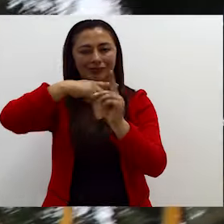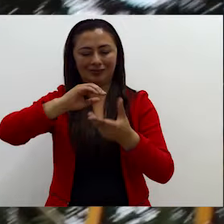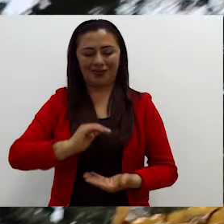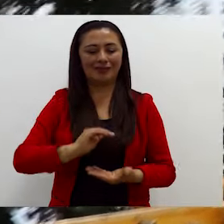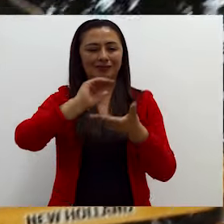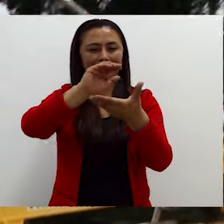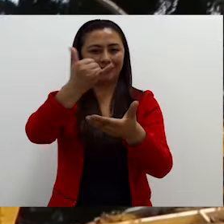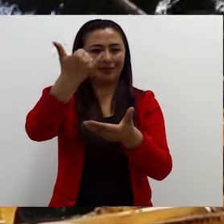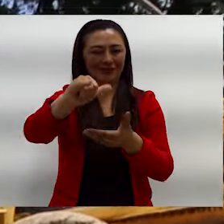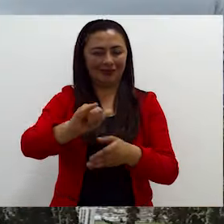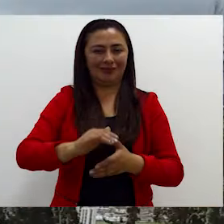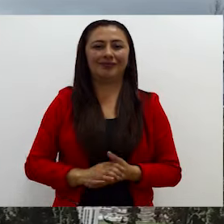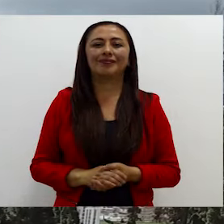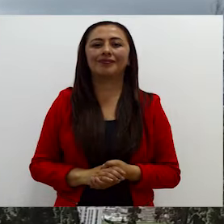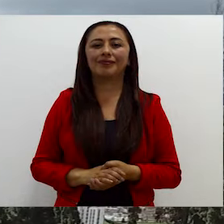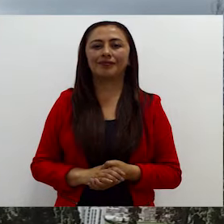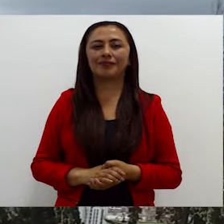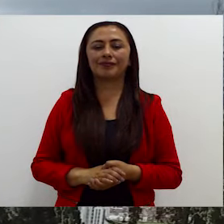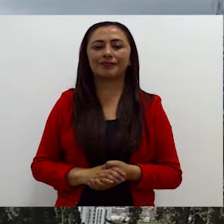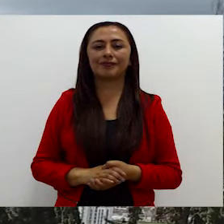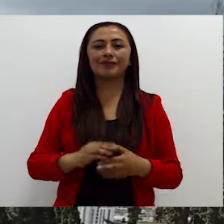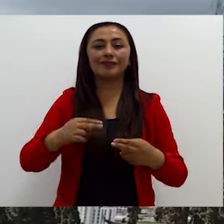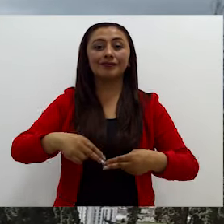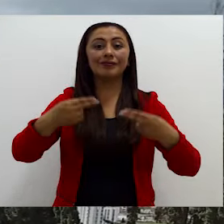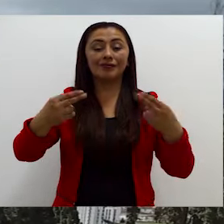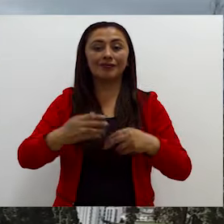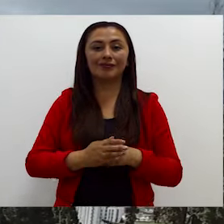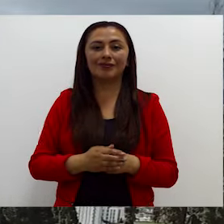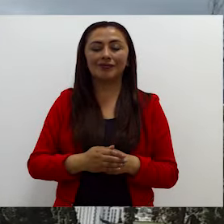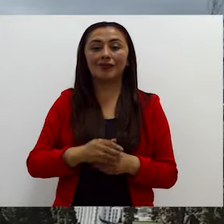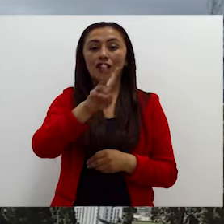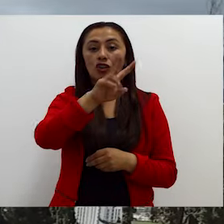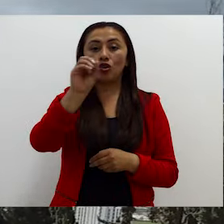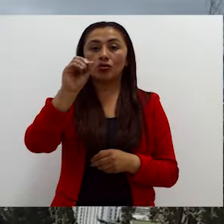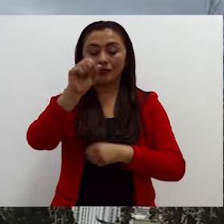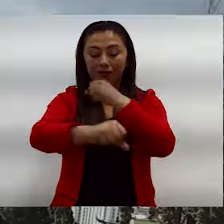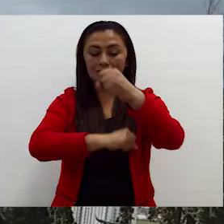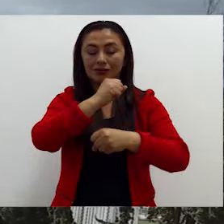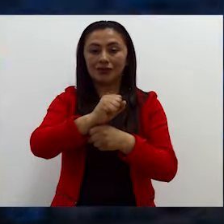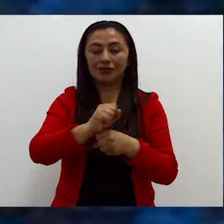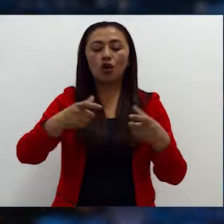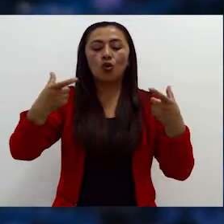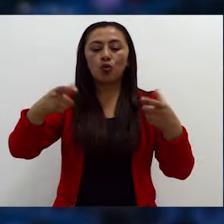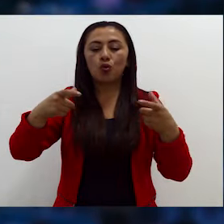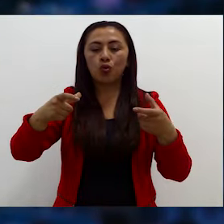por Tunja en Equipo. Tunja, ciudad bicentenario con buenas obras.